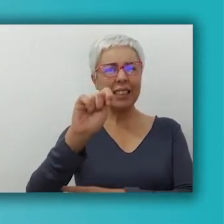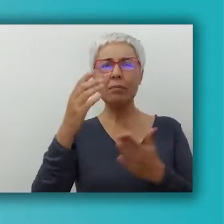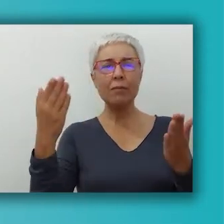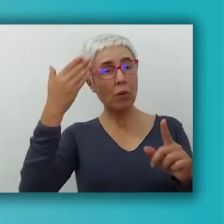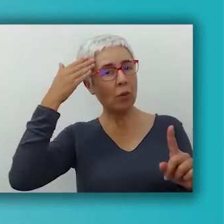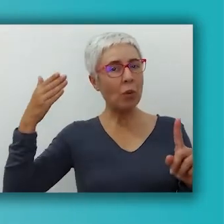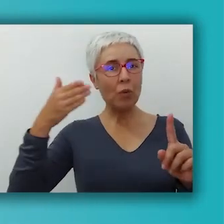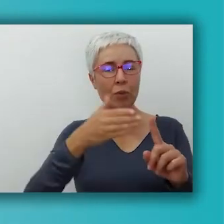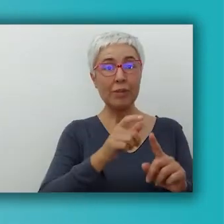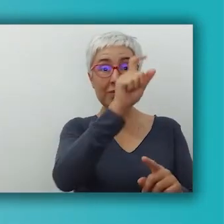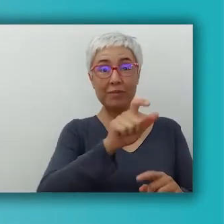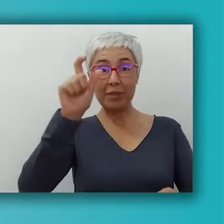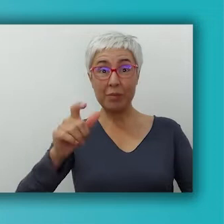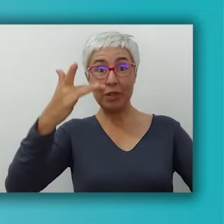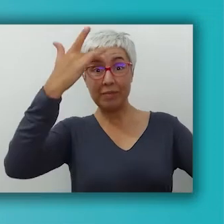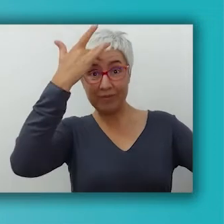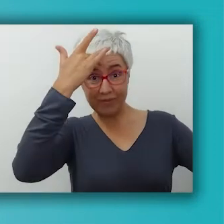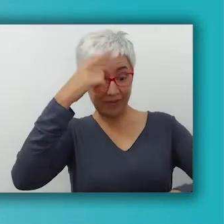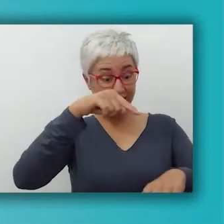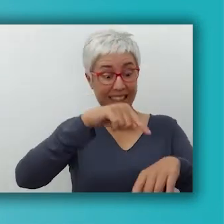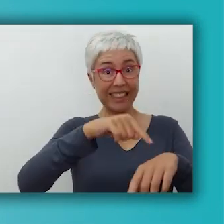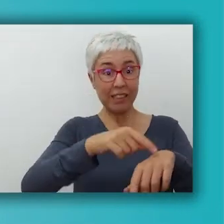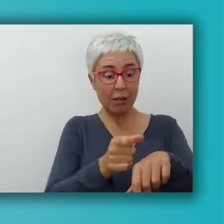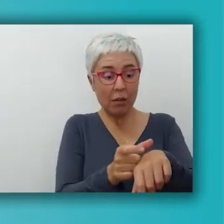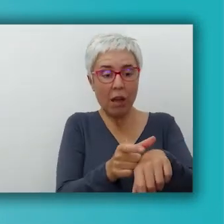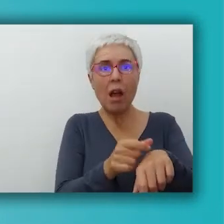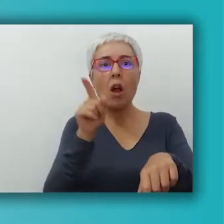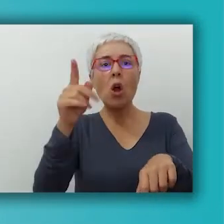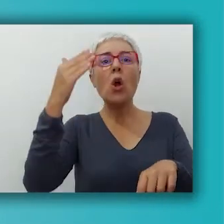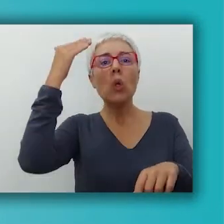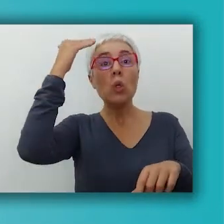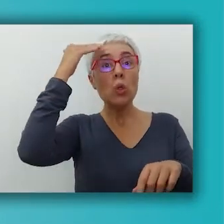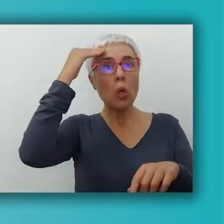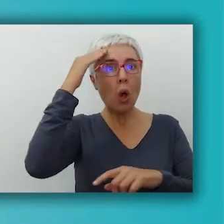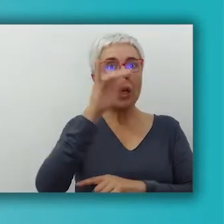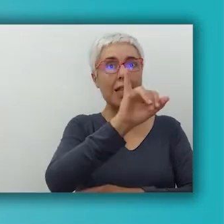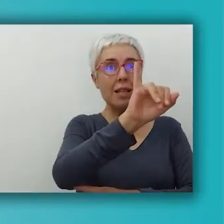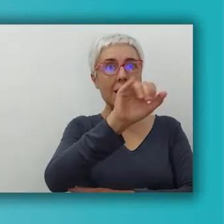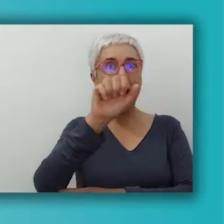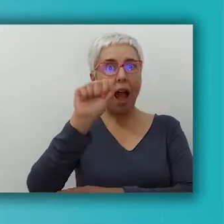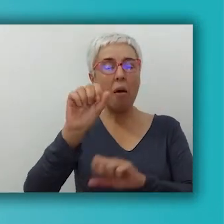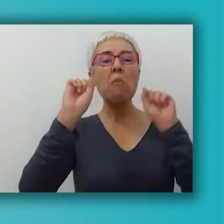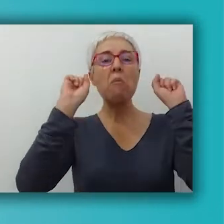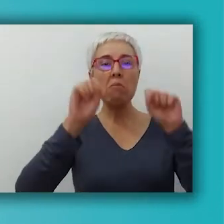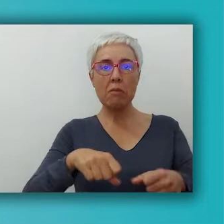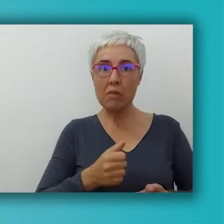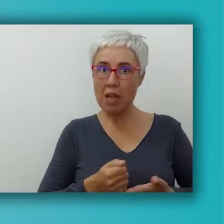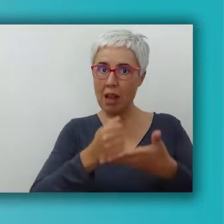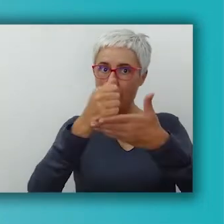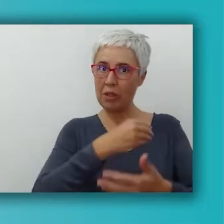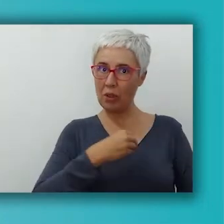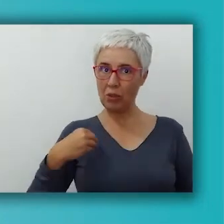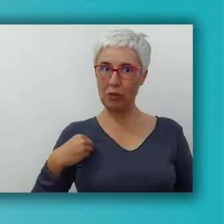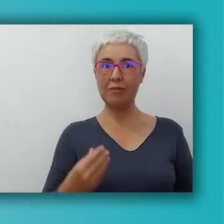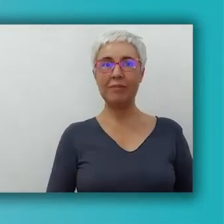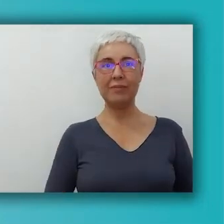Health. Legit Health es un software que mediante inteligencia artificial puede ayudar a los dermatólogos a identificar